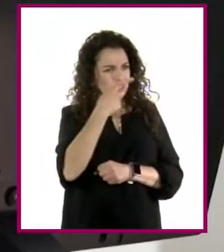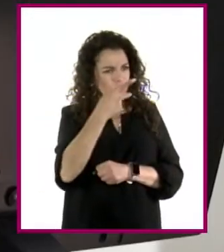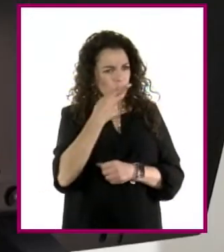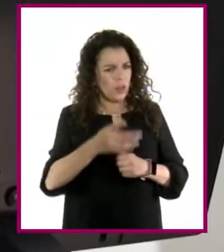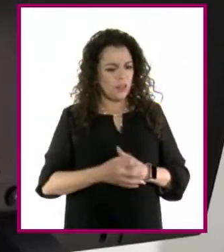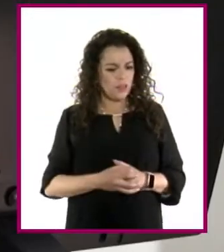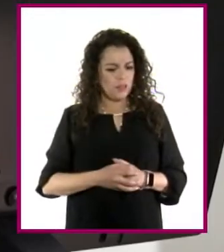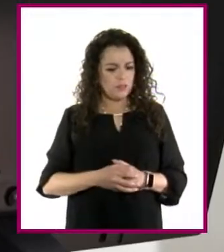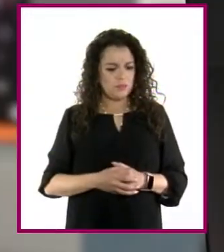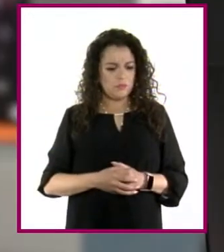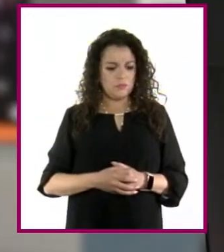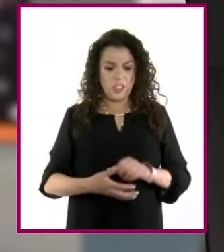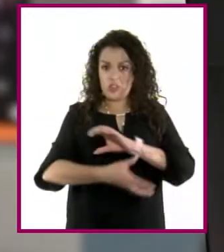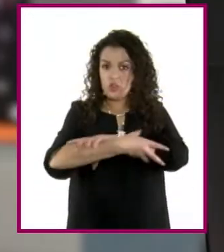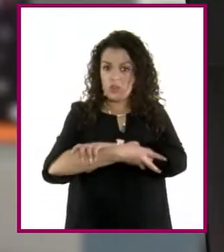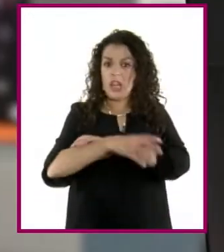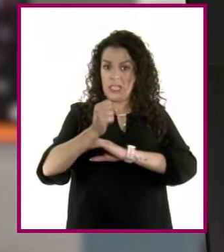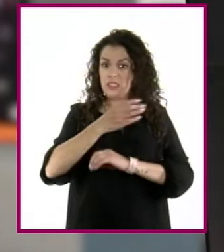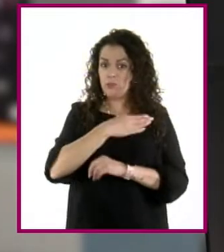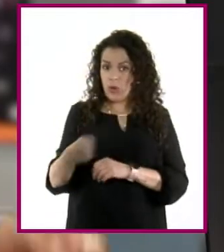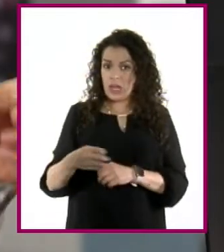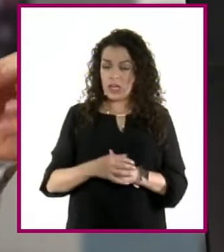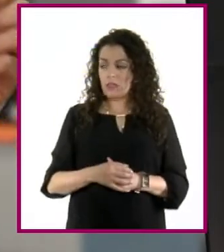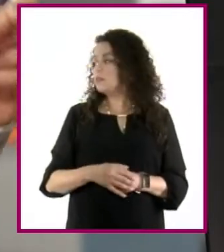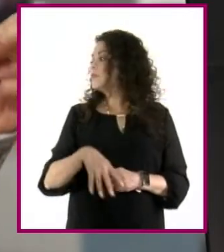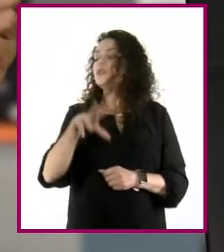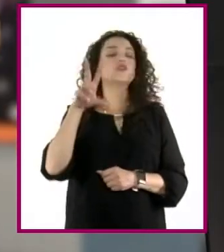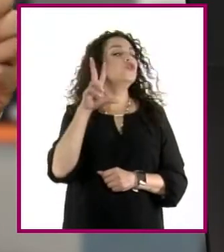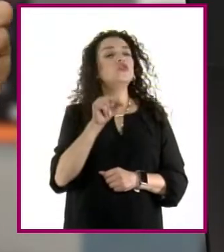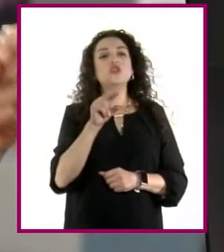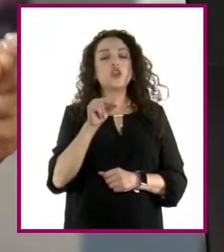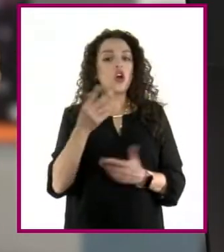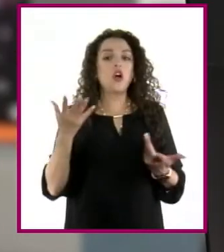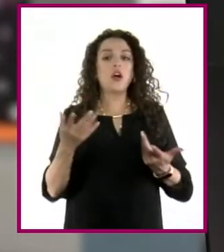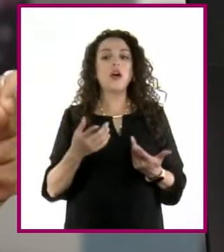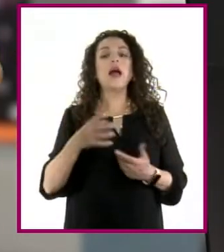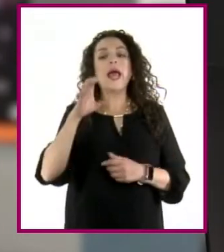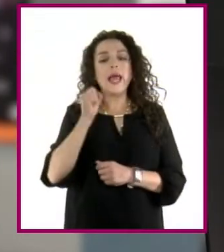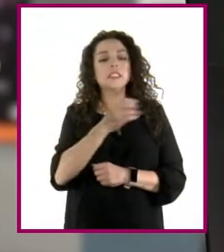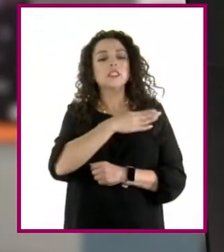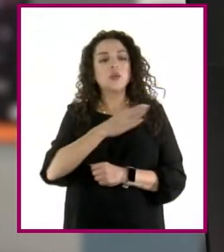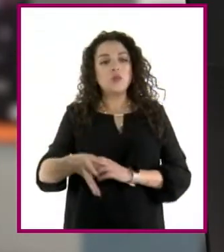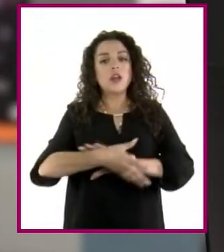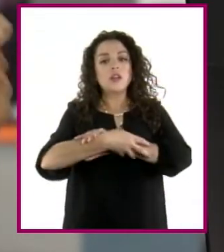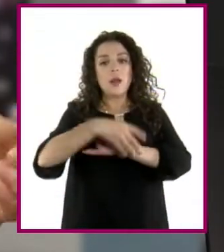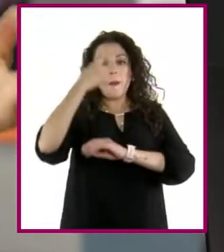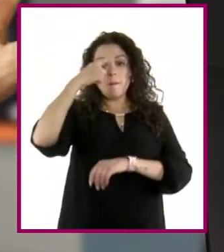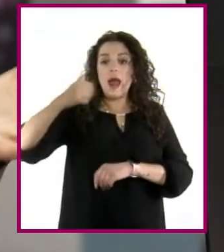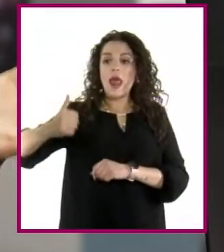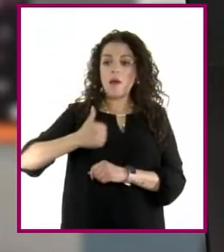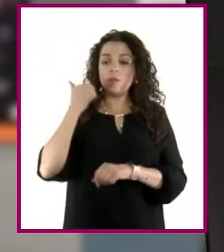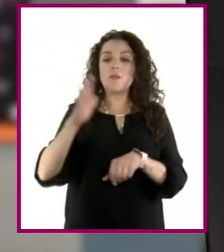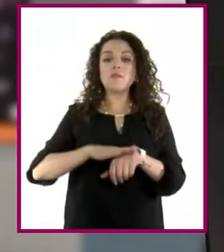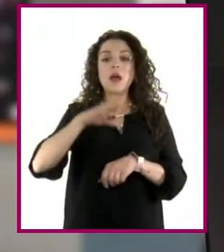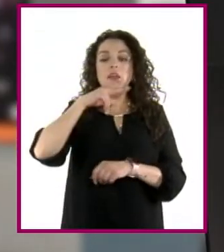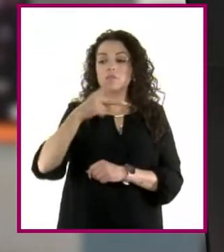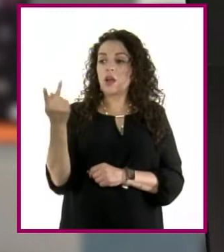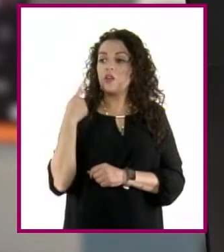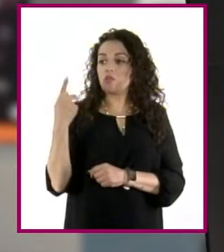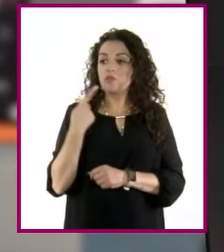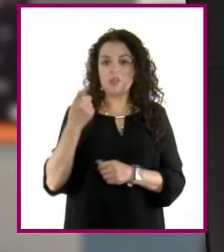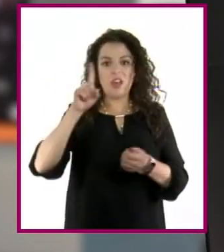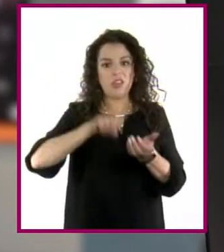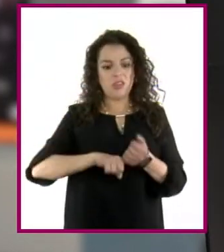la solidaridad es buena? No, que es bueno ser solidario para sacar el mejor provecho de nuestros actos